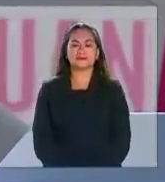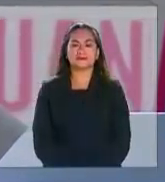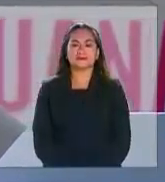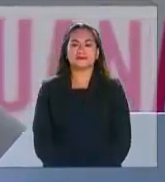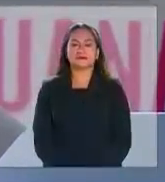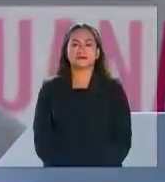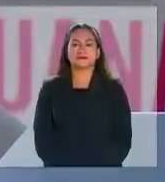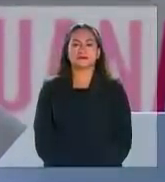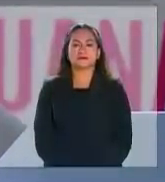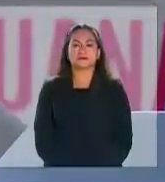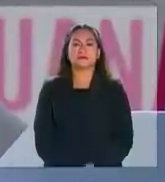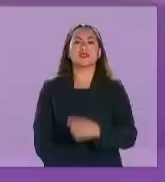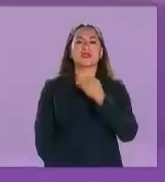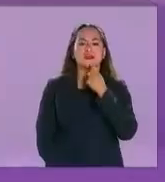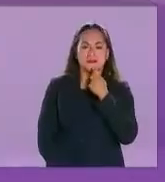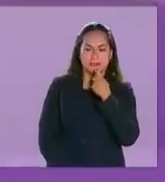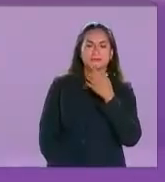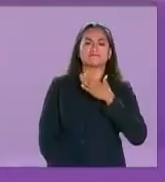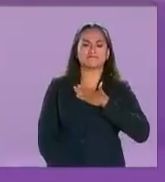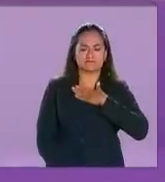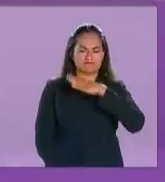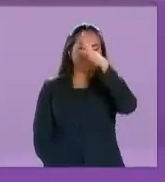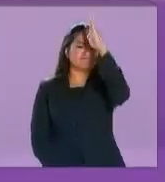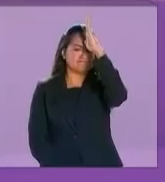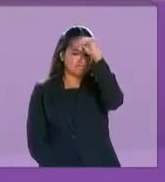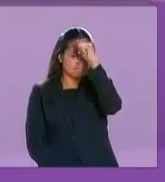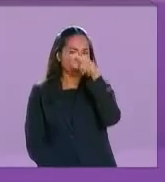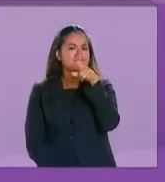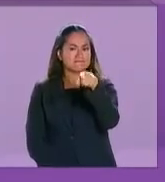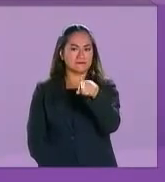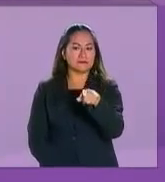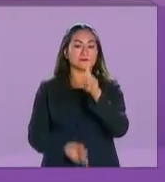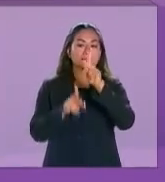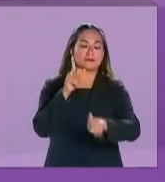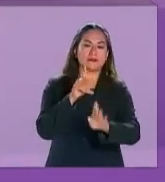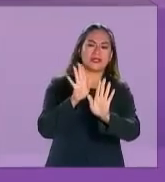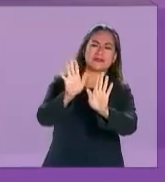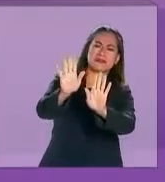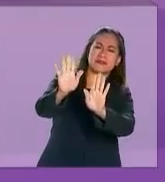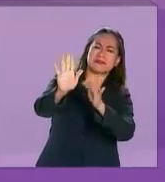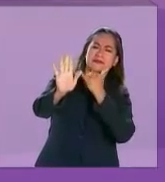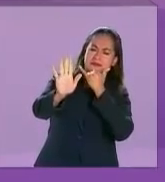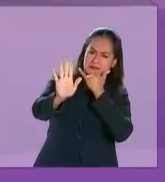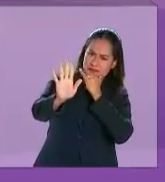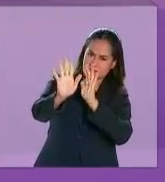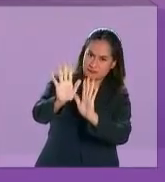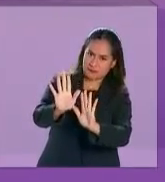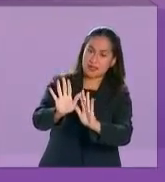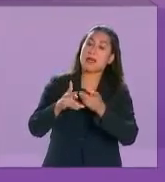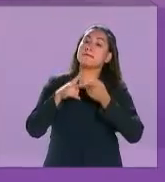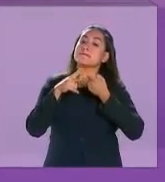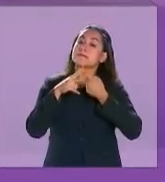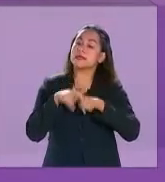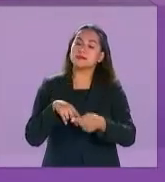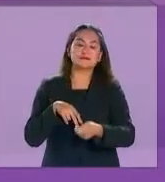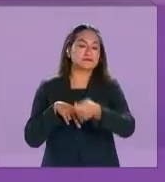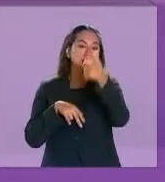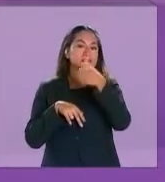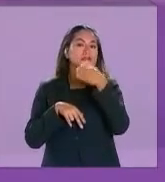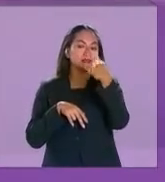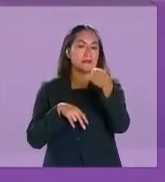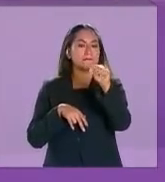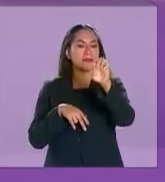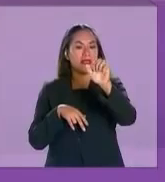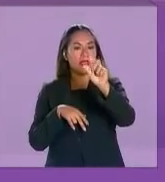en eso de acuerdo empezábamos perdón perdón candidato empieza este bloque el candidato me adelanté